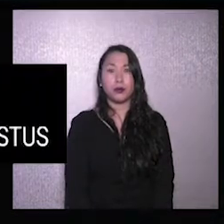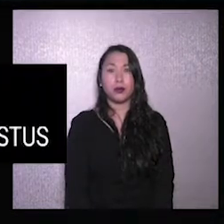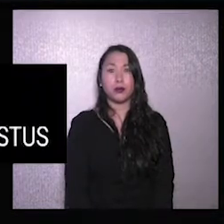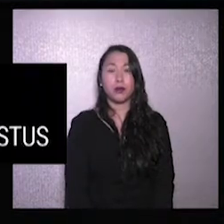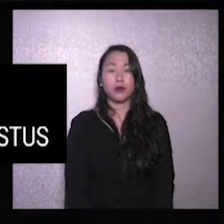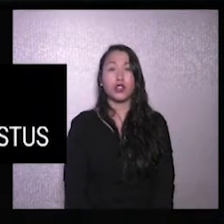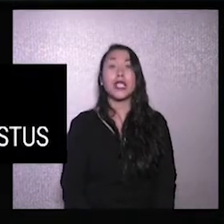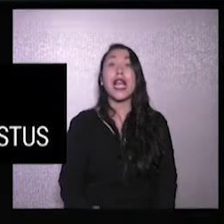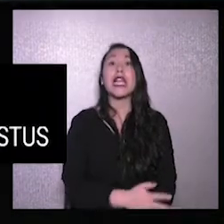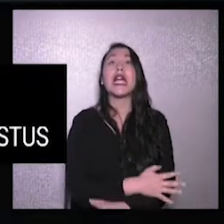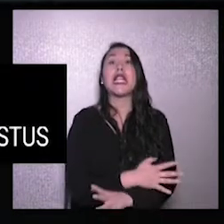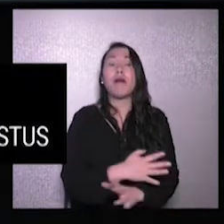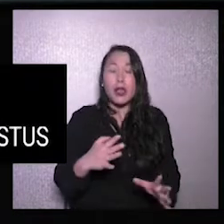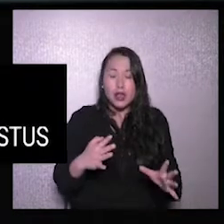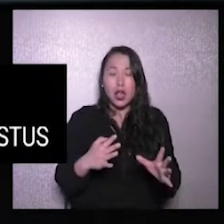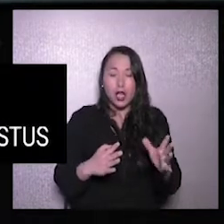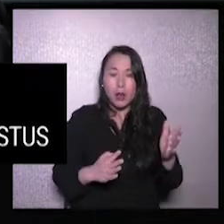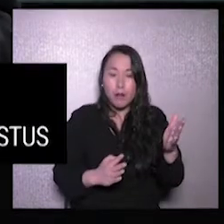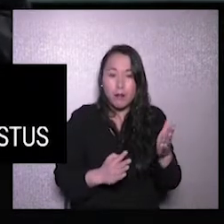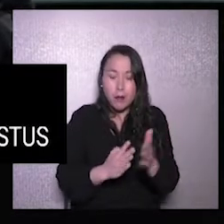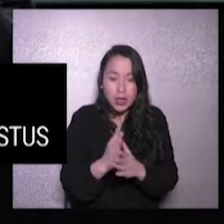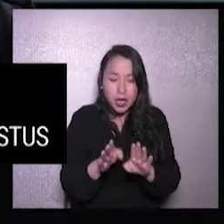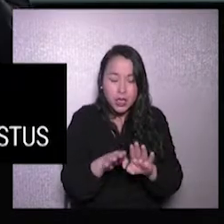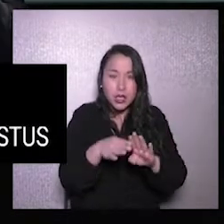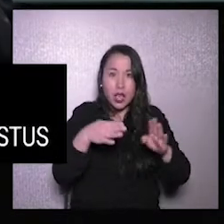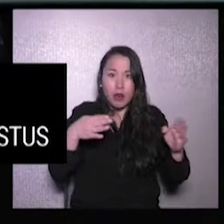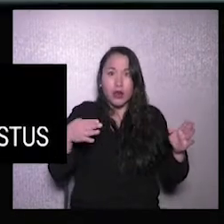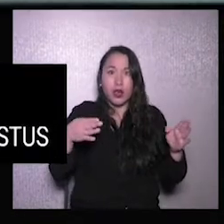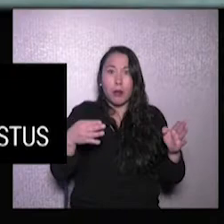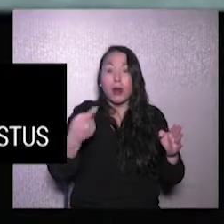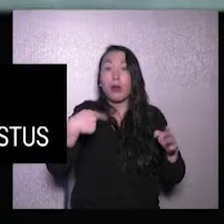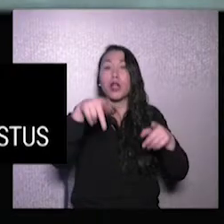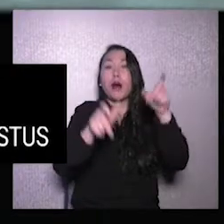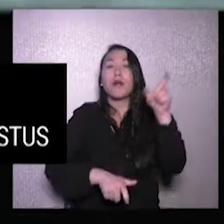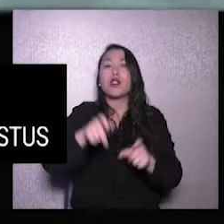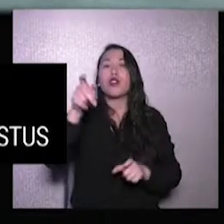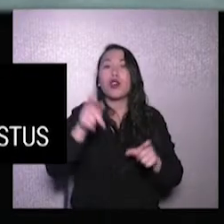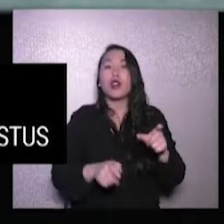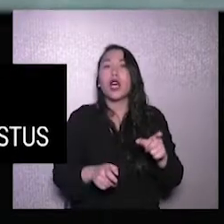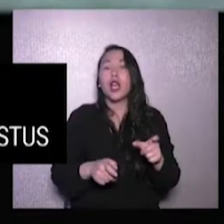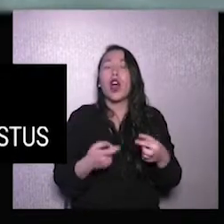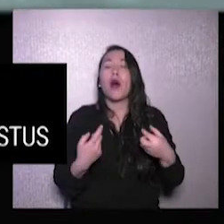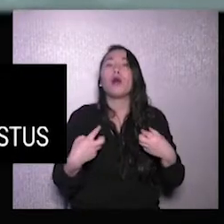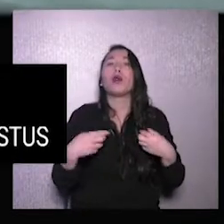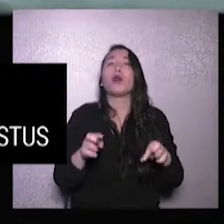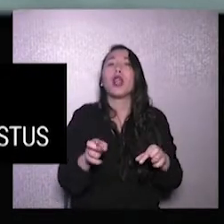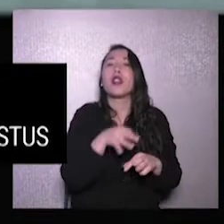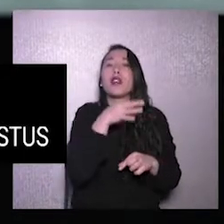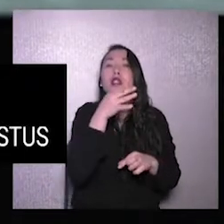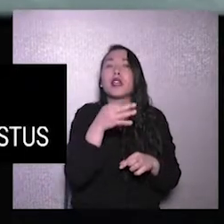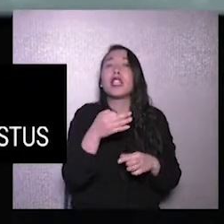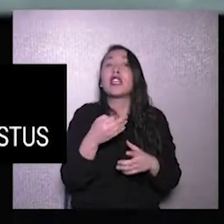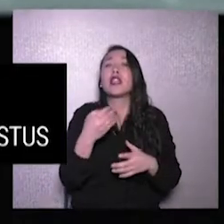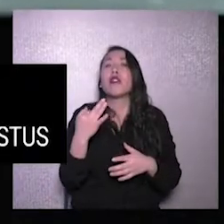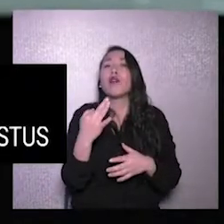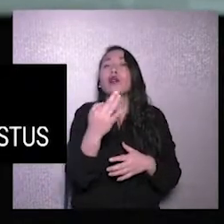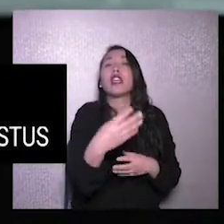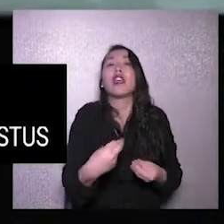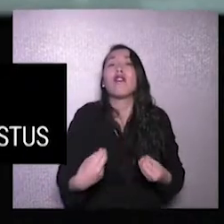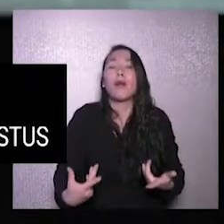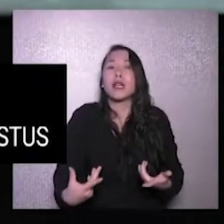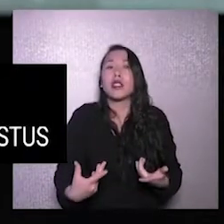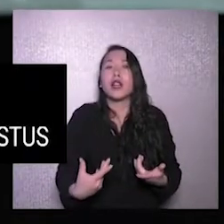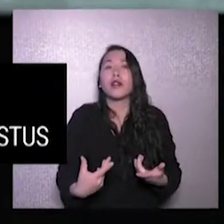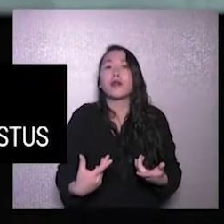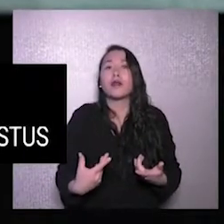Entonces, la tremenda ventana que se nos abre para nuestros pacientes nos abre la posibilidad de predecir eventualmente lo que va a pasar, de